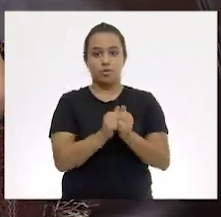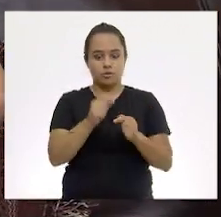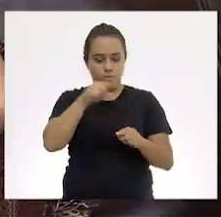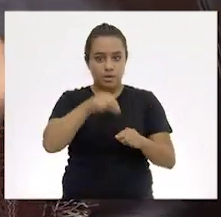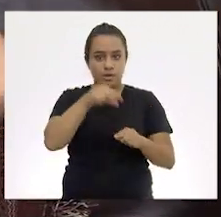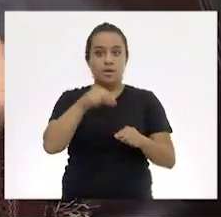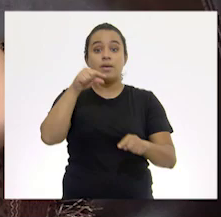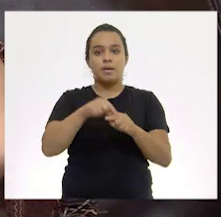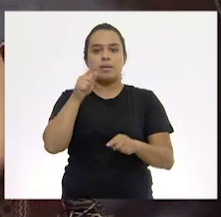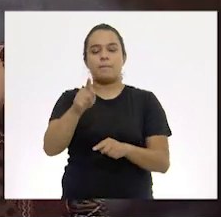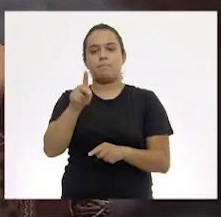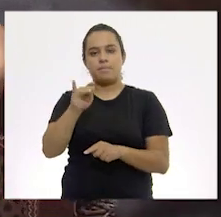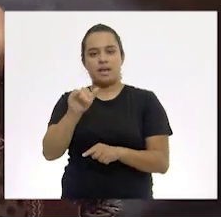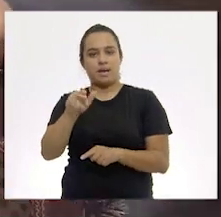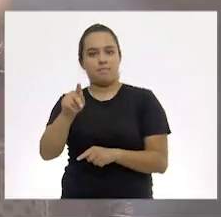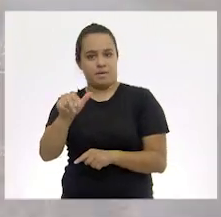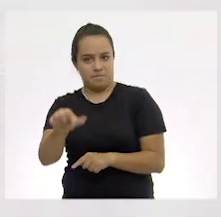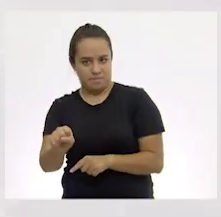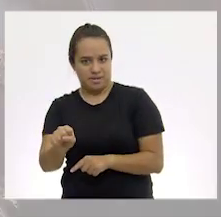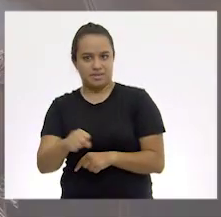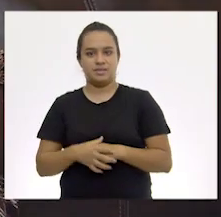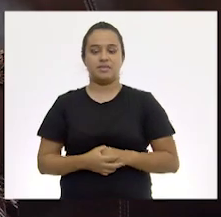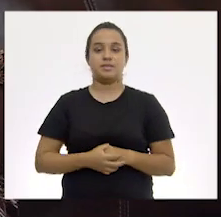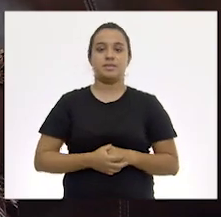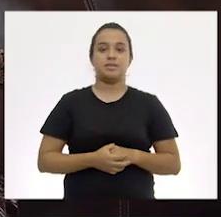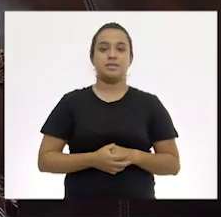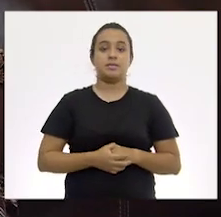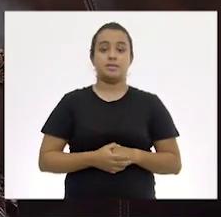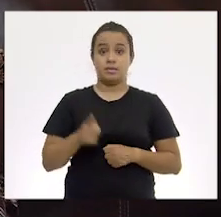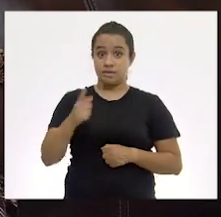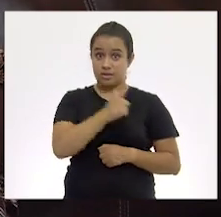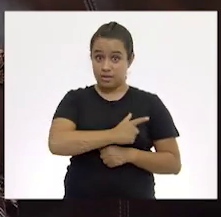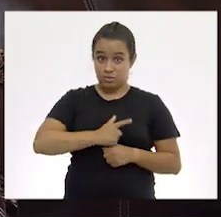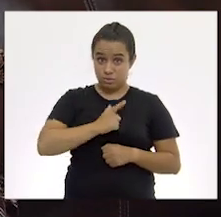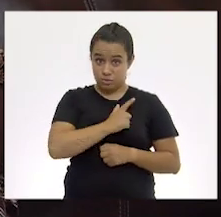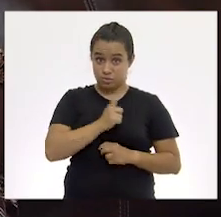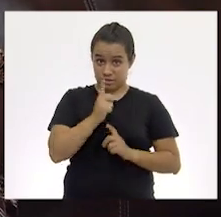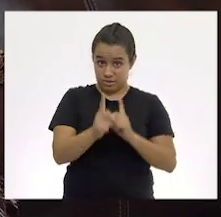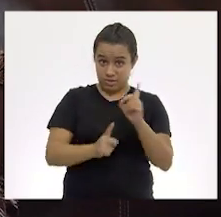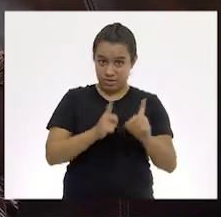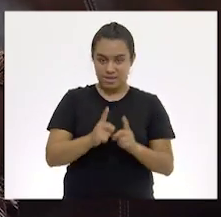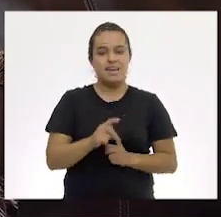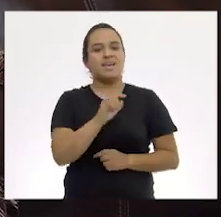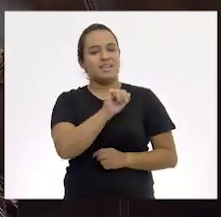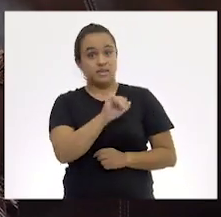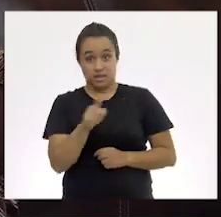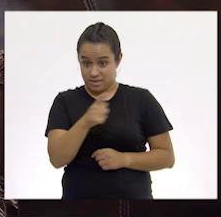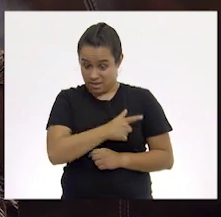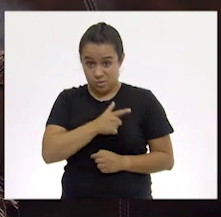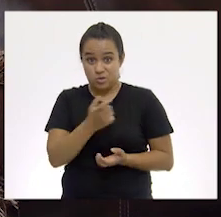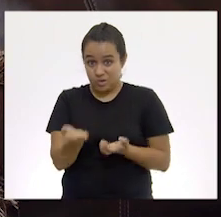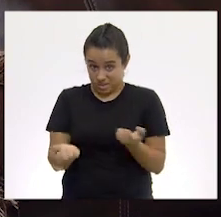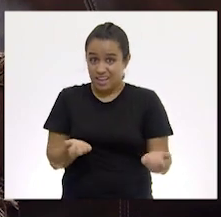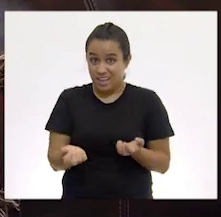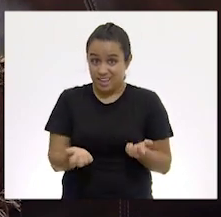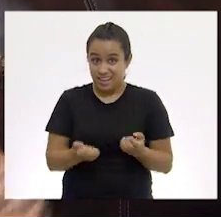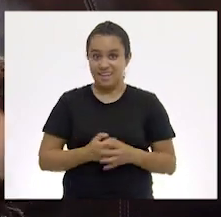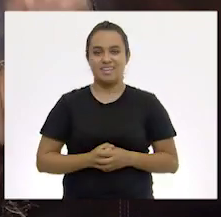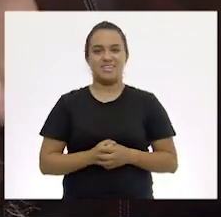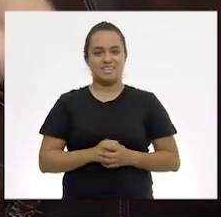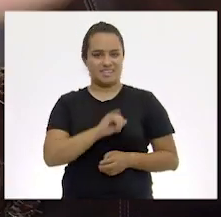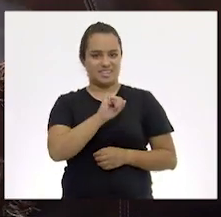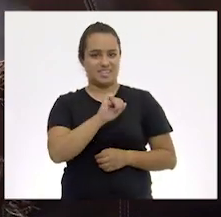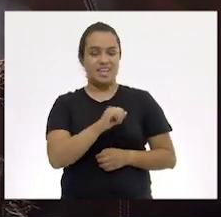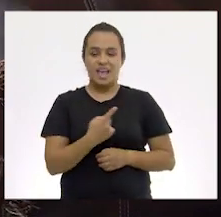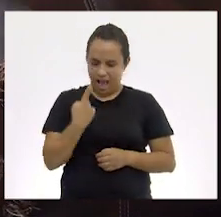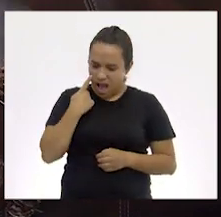con un pico, Pepe Pecas pica papas. ¿Te gusta educación física? Sí. Muy bien, hacer ejercicio, ¿te gusta? Sí.